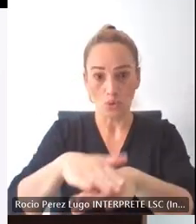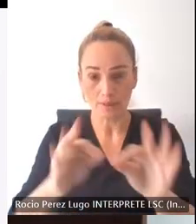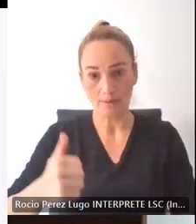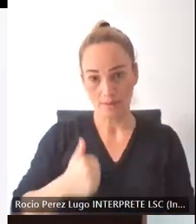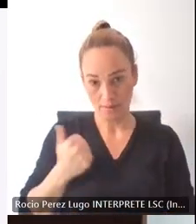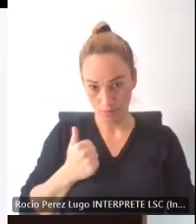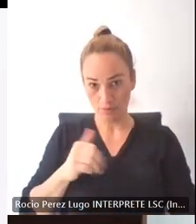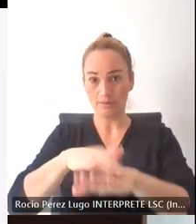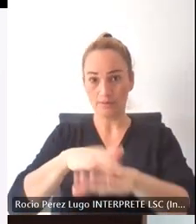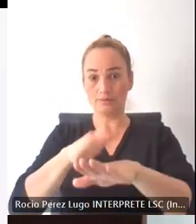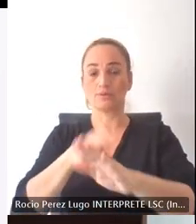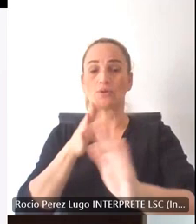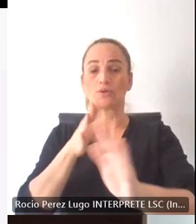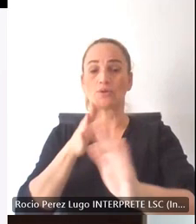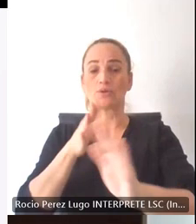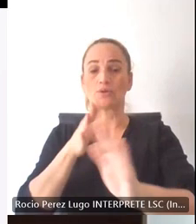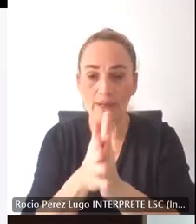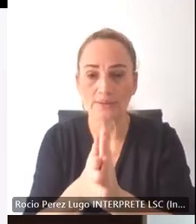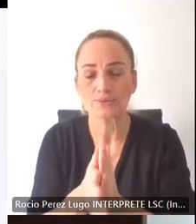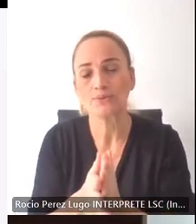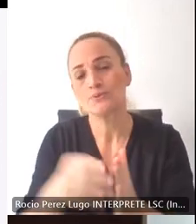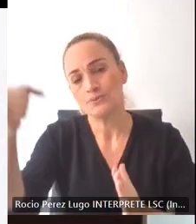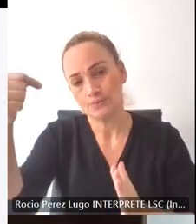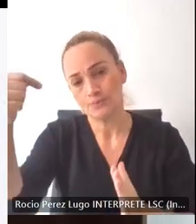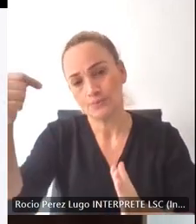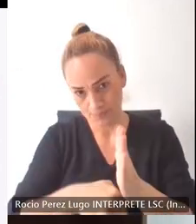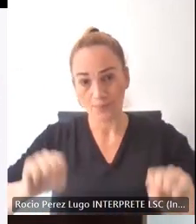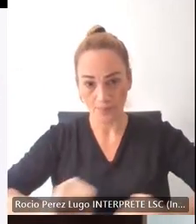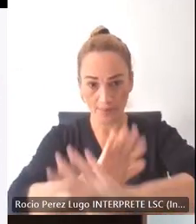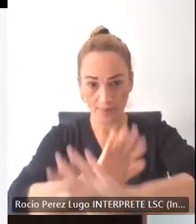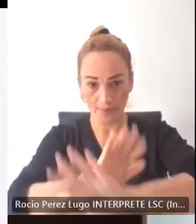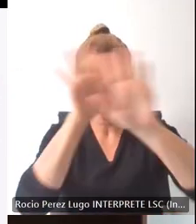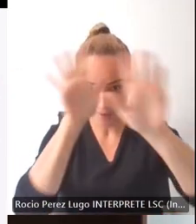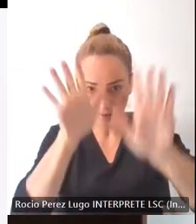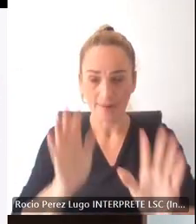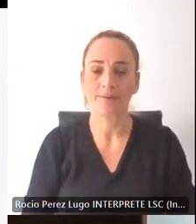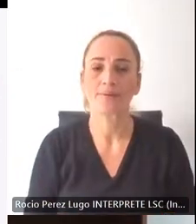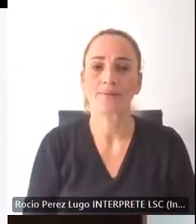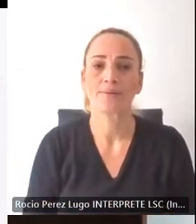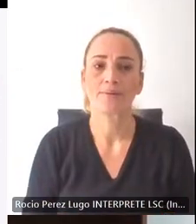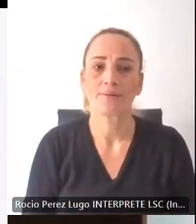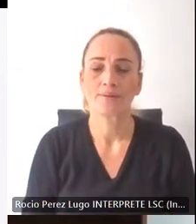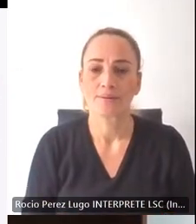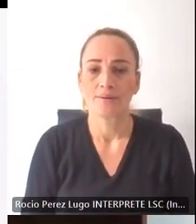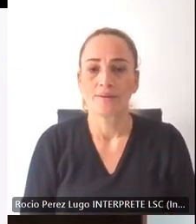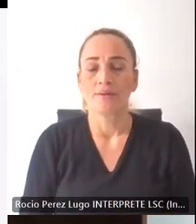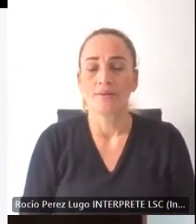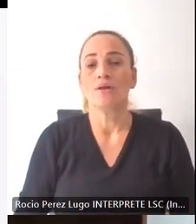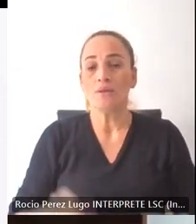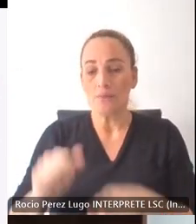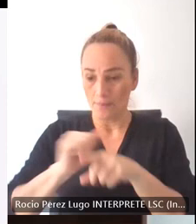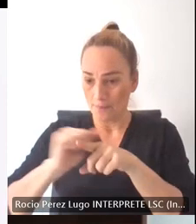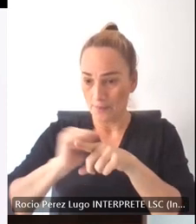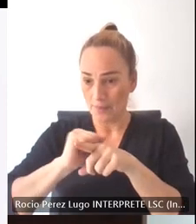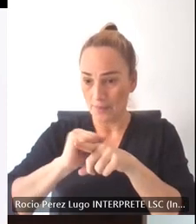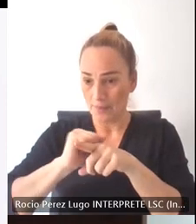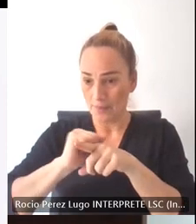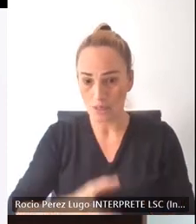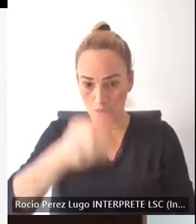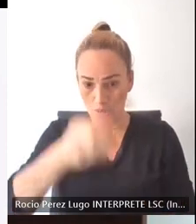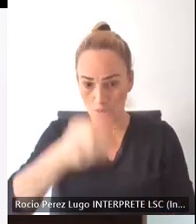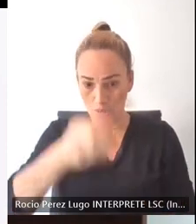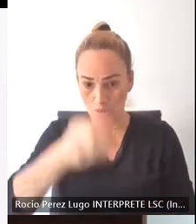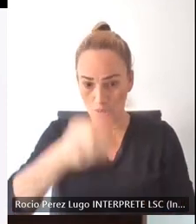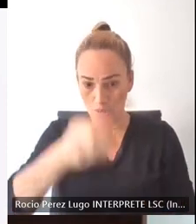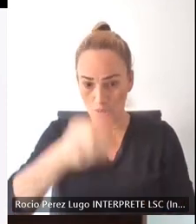hacer digamos que la claridad. Se puede hacer práctica con extintores, pero con extintores